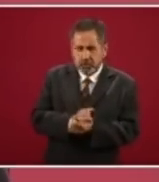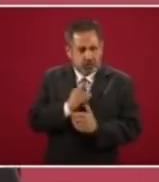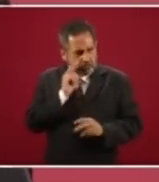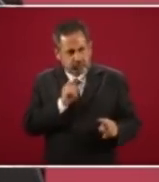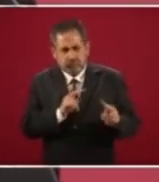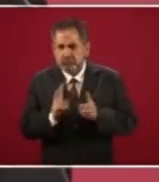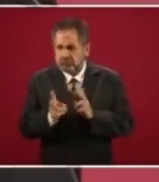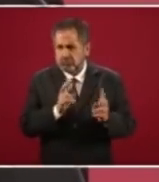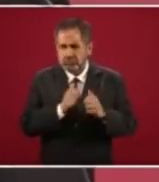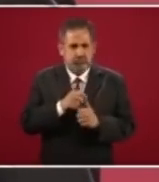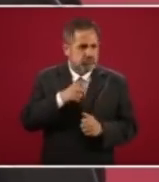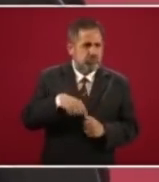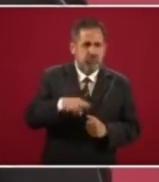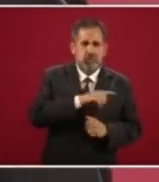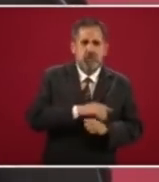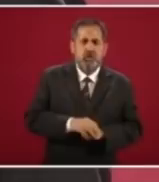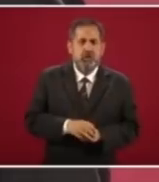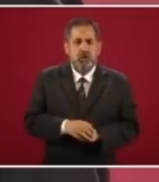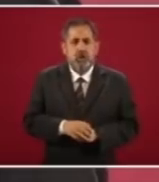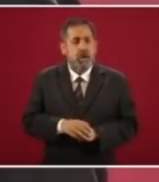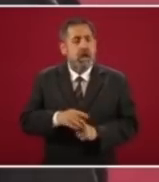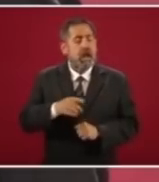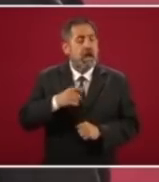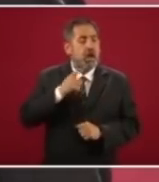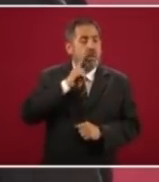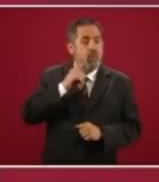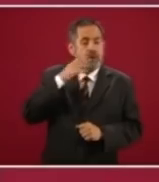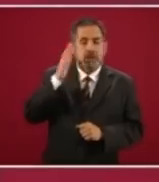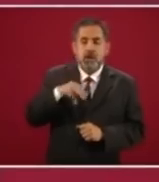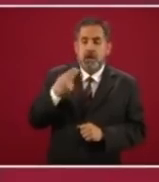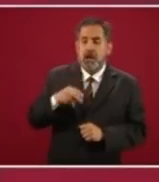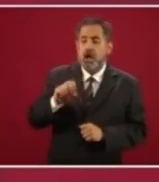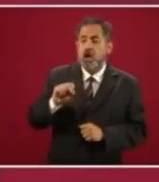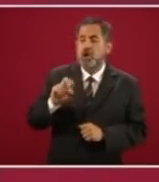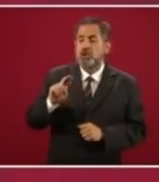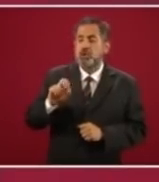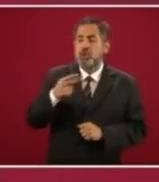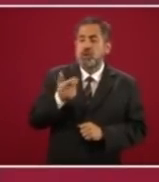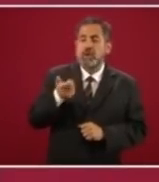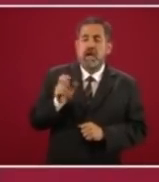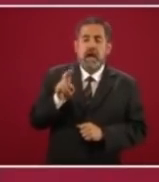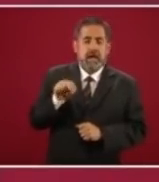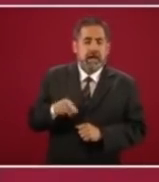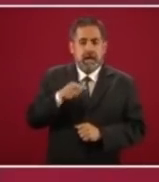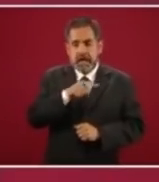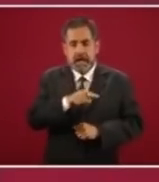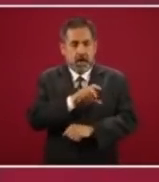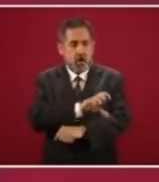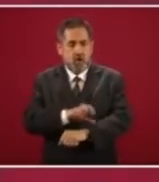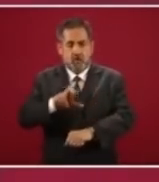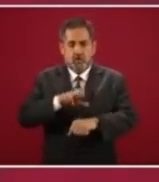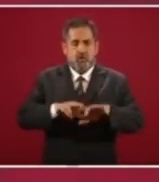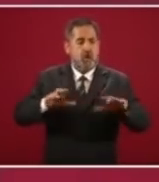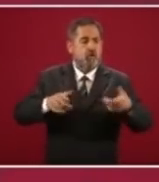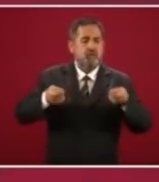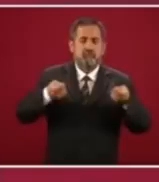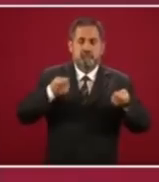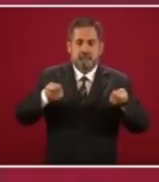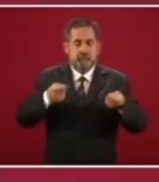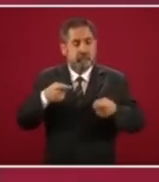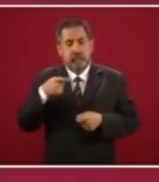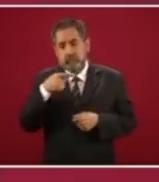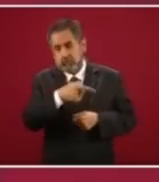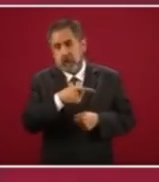y la señora Susan, que es la que coordina la presidenta, esta es